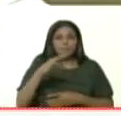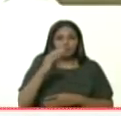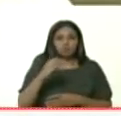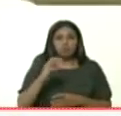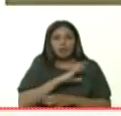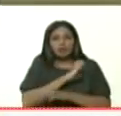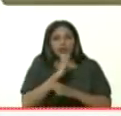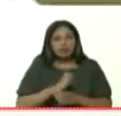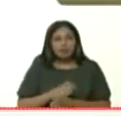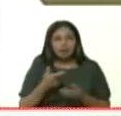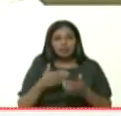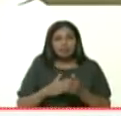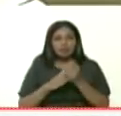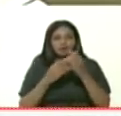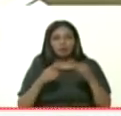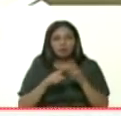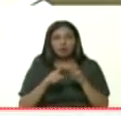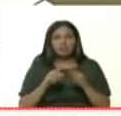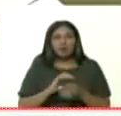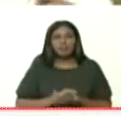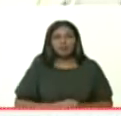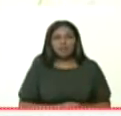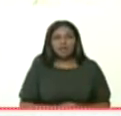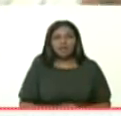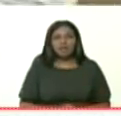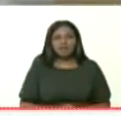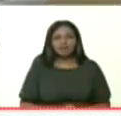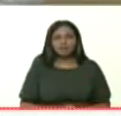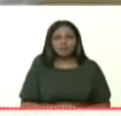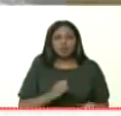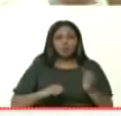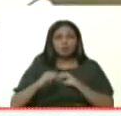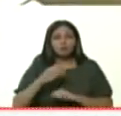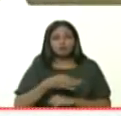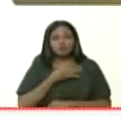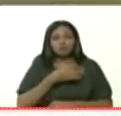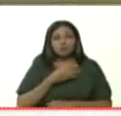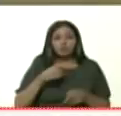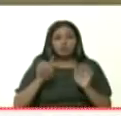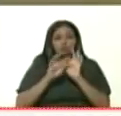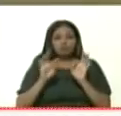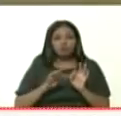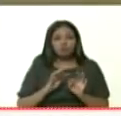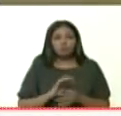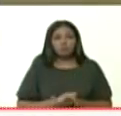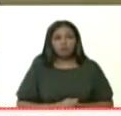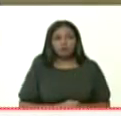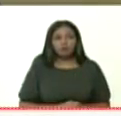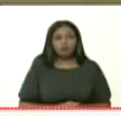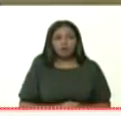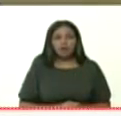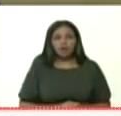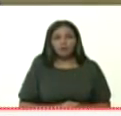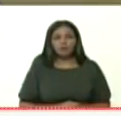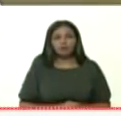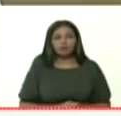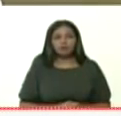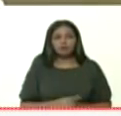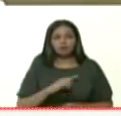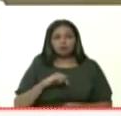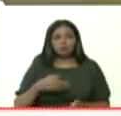energía, liderazgo, organización a los movimientos sociales que ya existen, pero sobre todo podamos